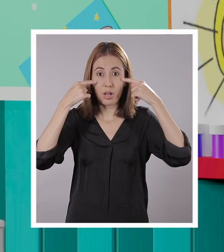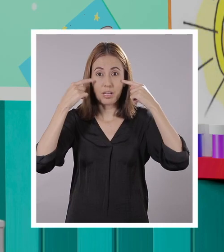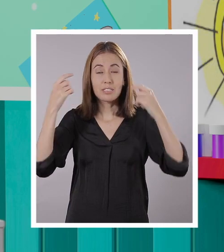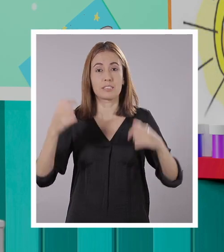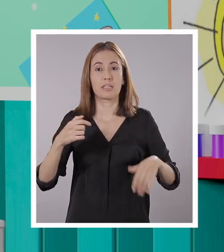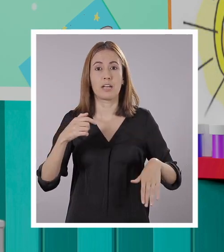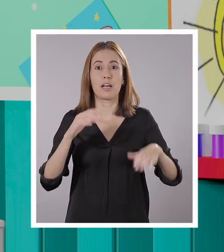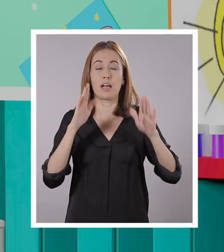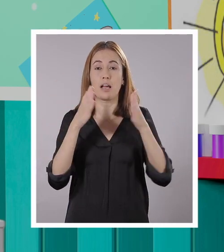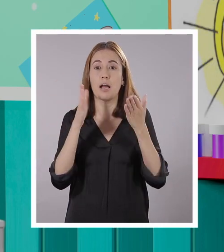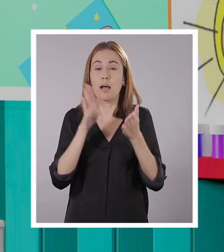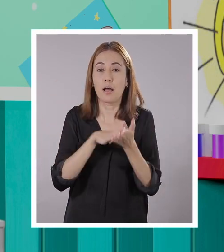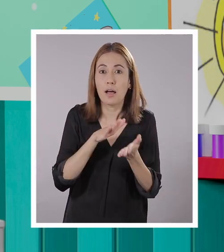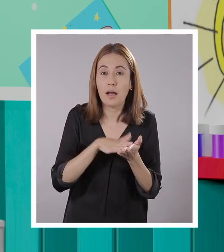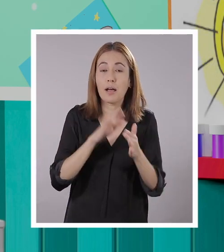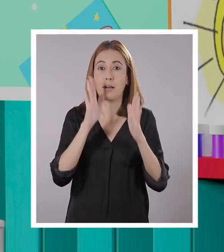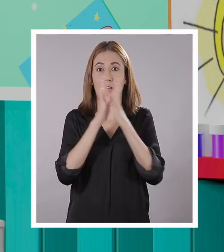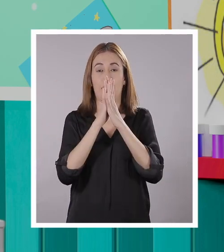escucharon lo que estaba haciendo?